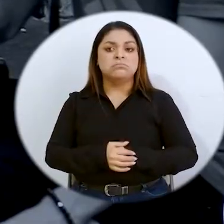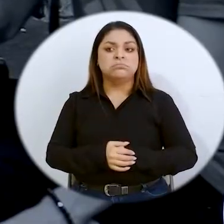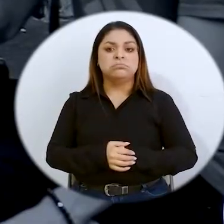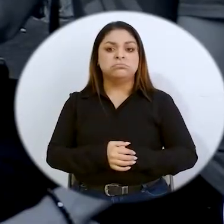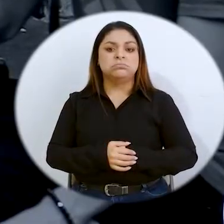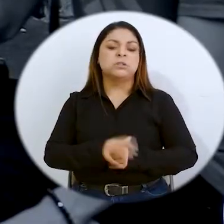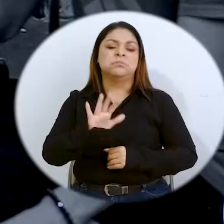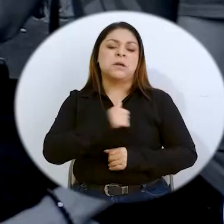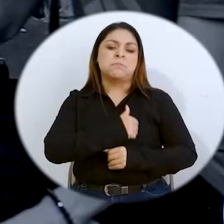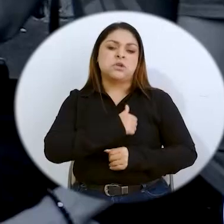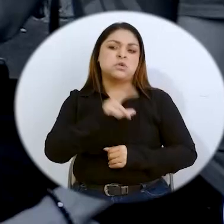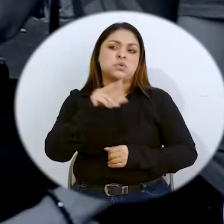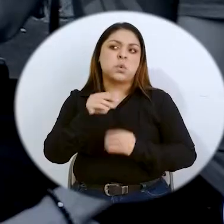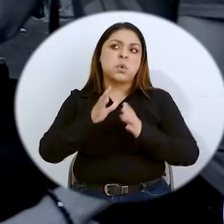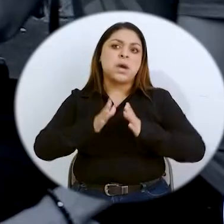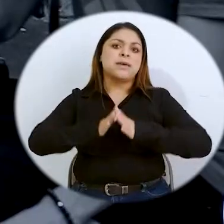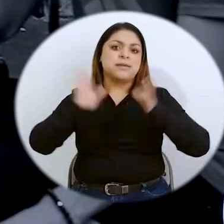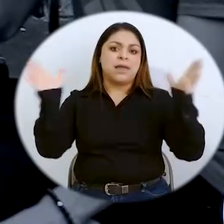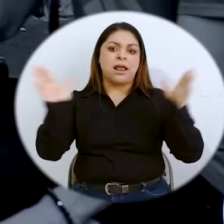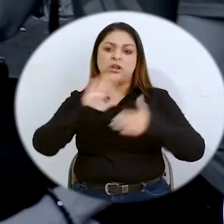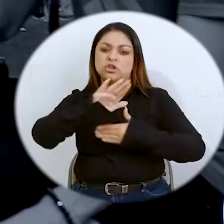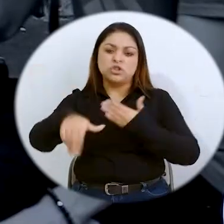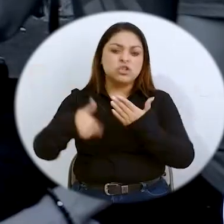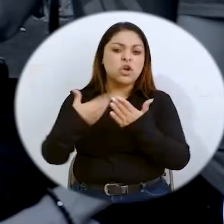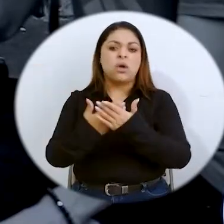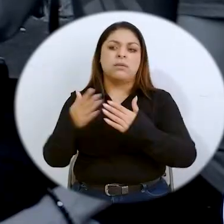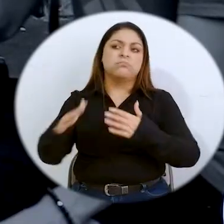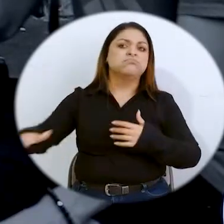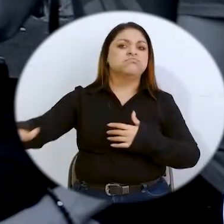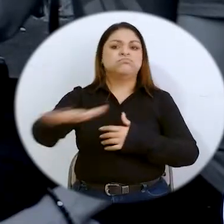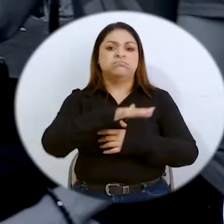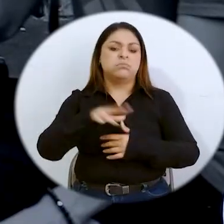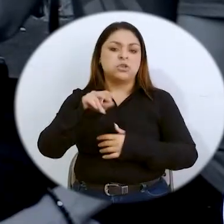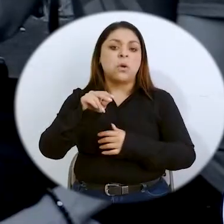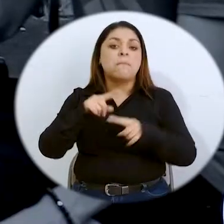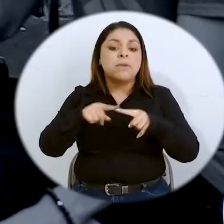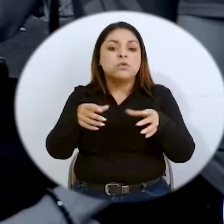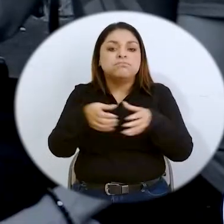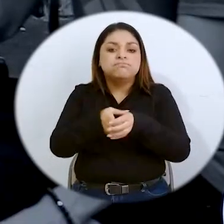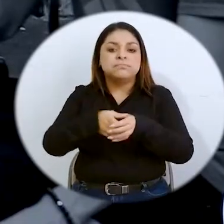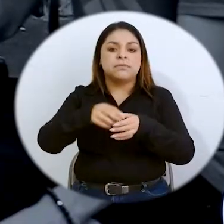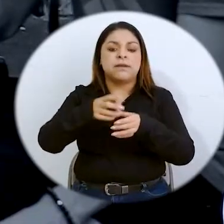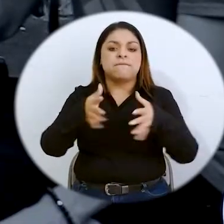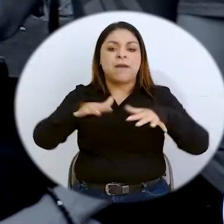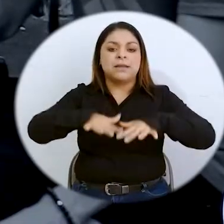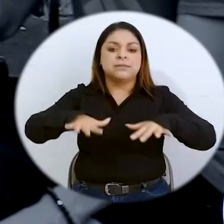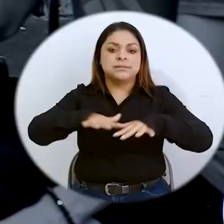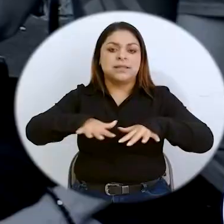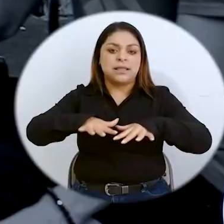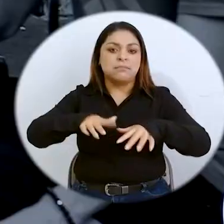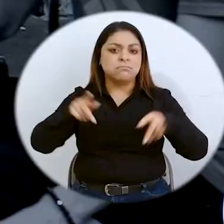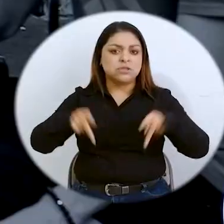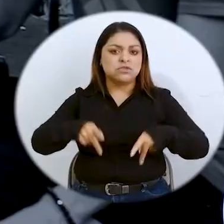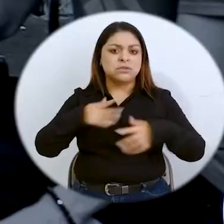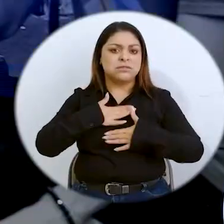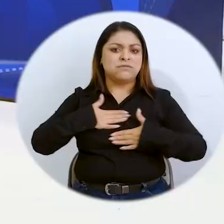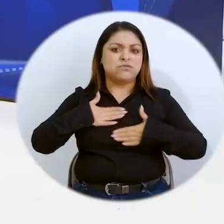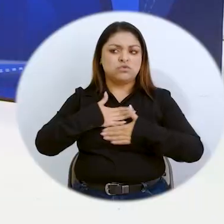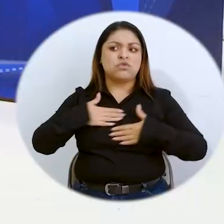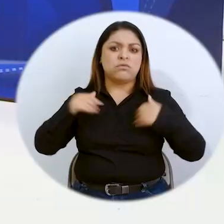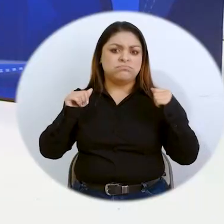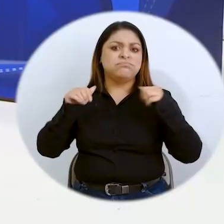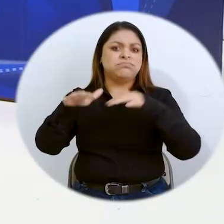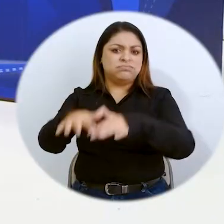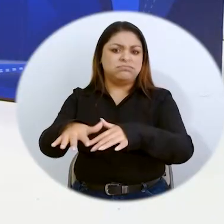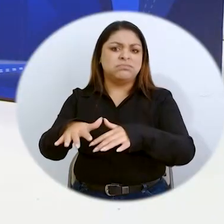todo el país, no podemos generalizar, pero por lo menos en el Valle Central se sintió como que la gente salió a disfrutar del proceso electoral desde